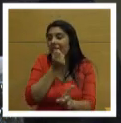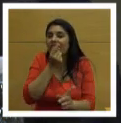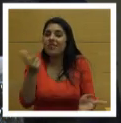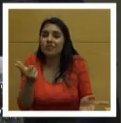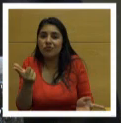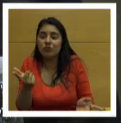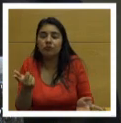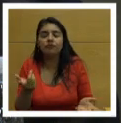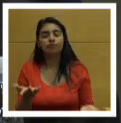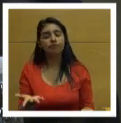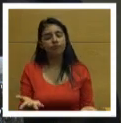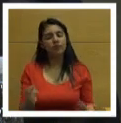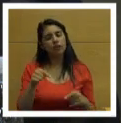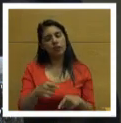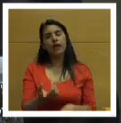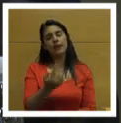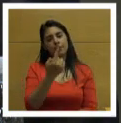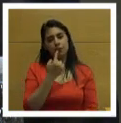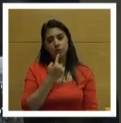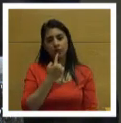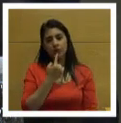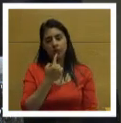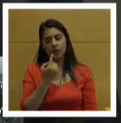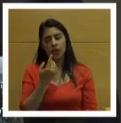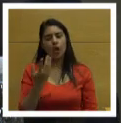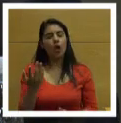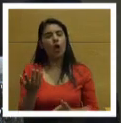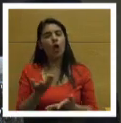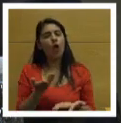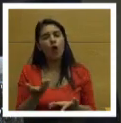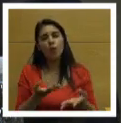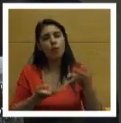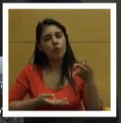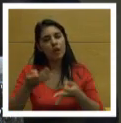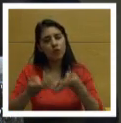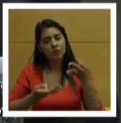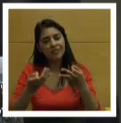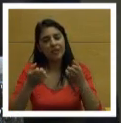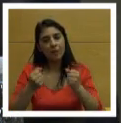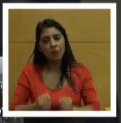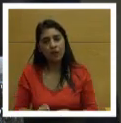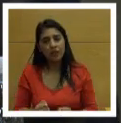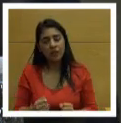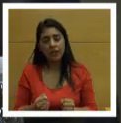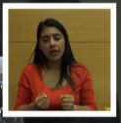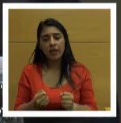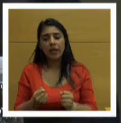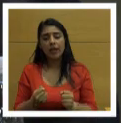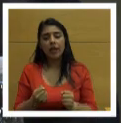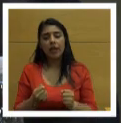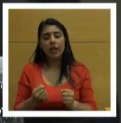cabe preguntarse, ¿cómo puede actuar la justicia si no existen denuncias anteriores?